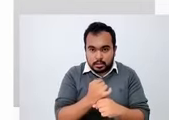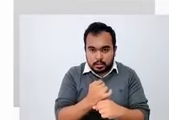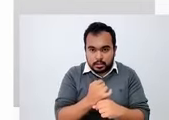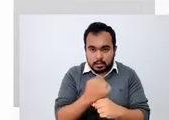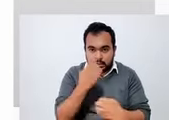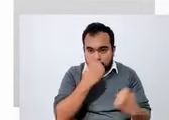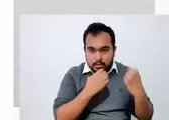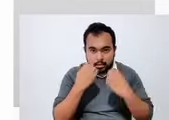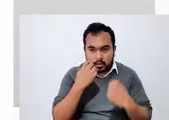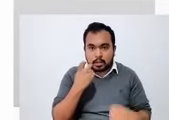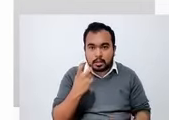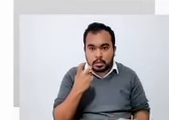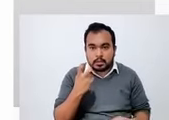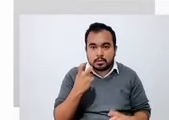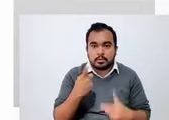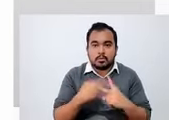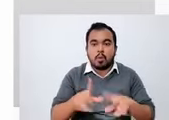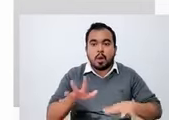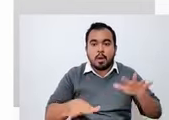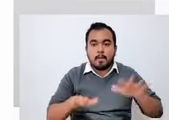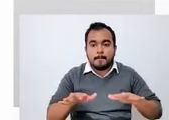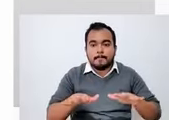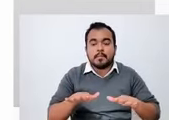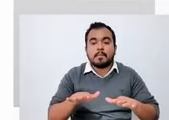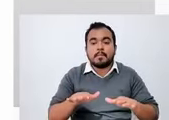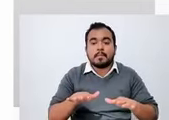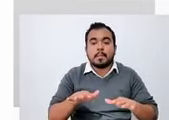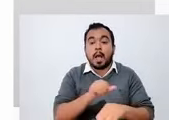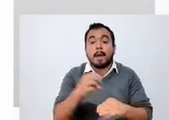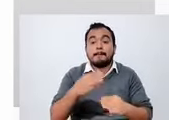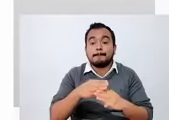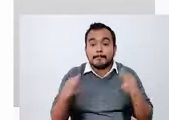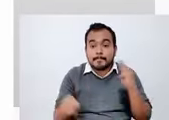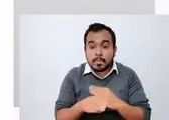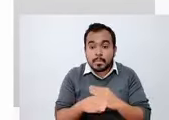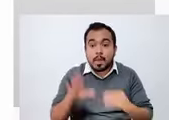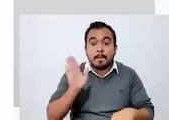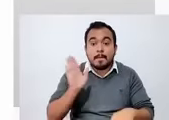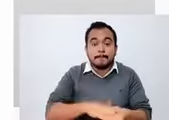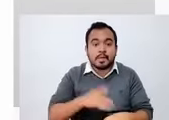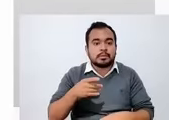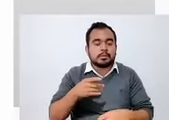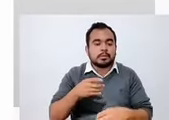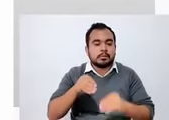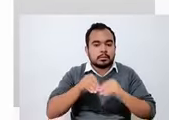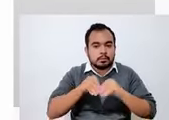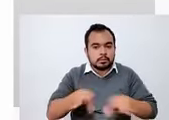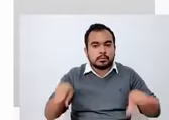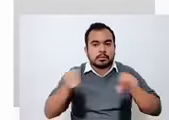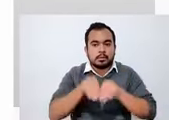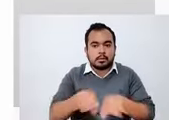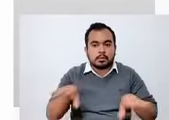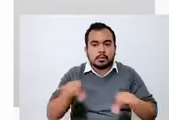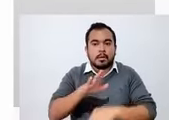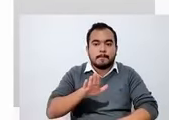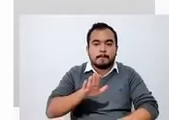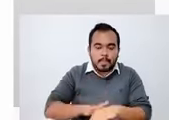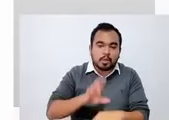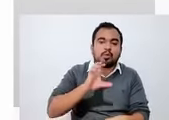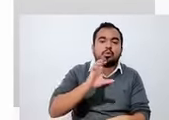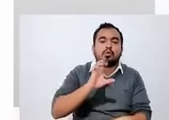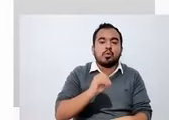en derecho penal se habla muchas veces de mayor antijuricidad material, mayor contenido injusto. Se está refiriendo a un mayor o menor